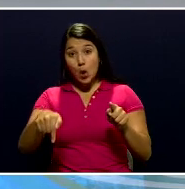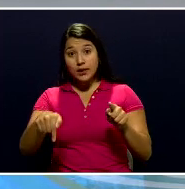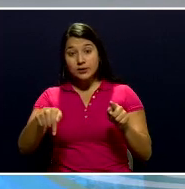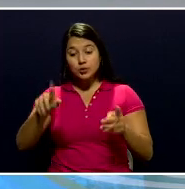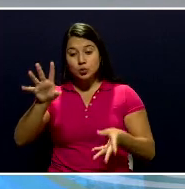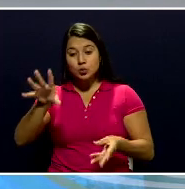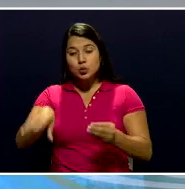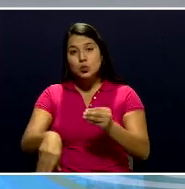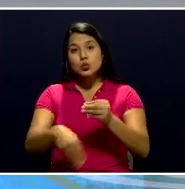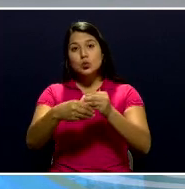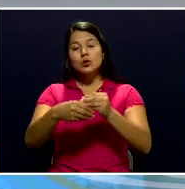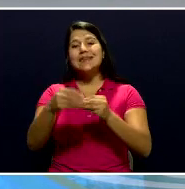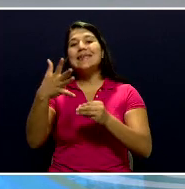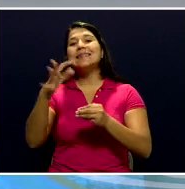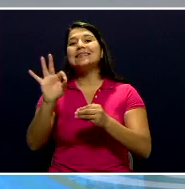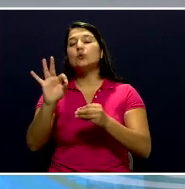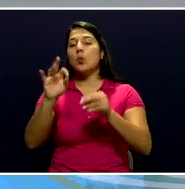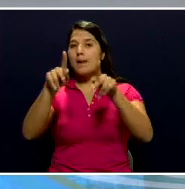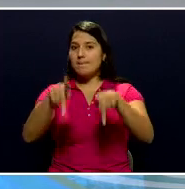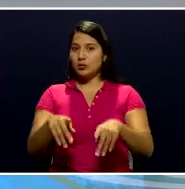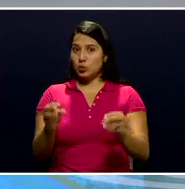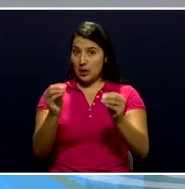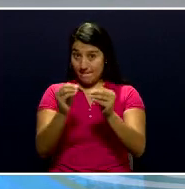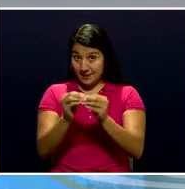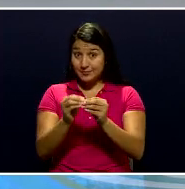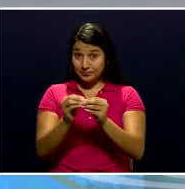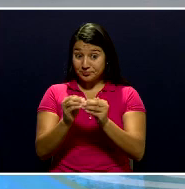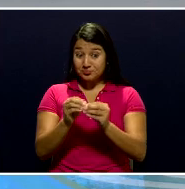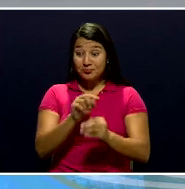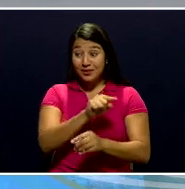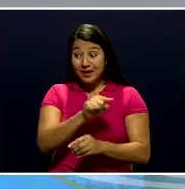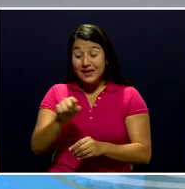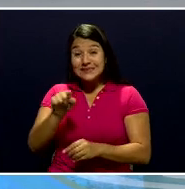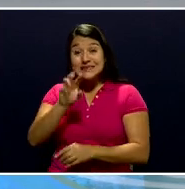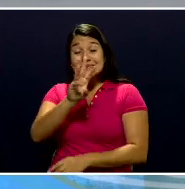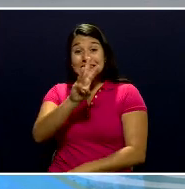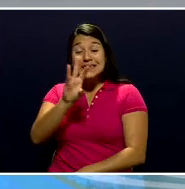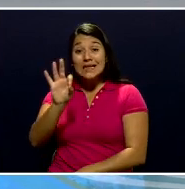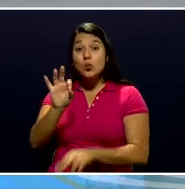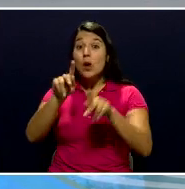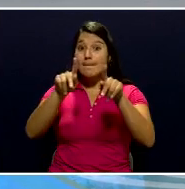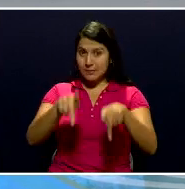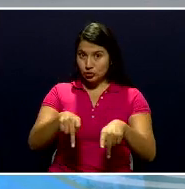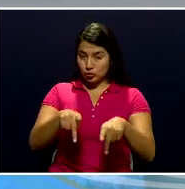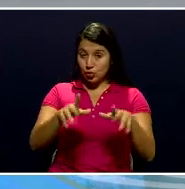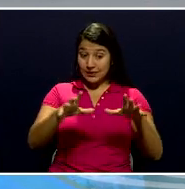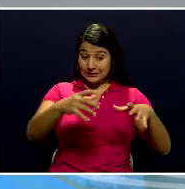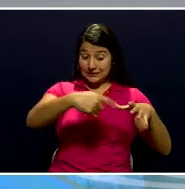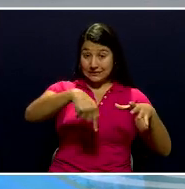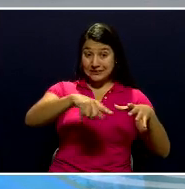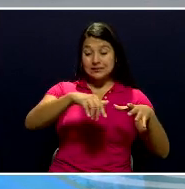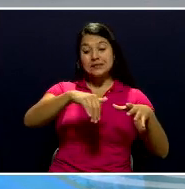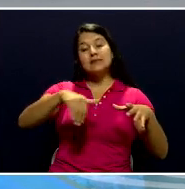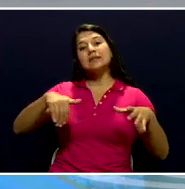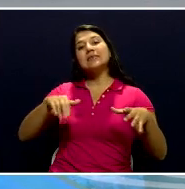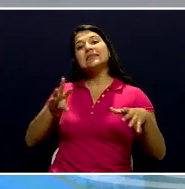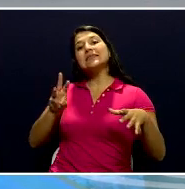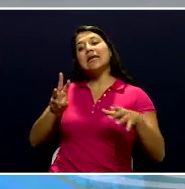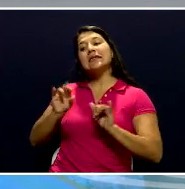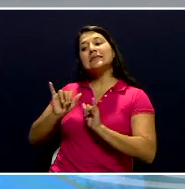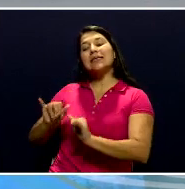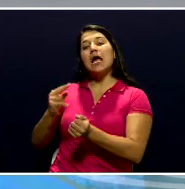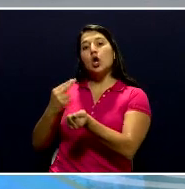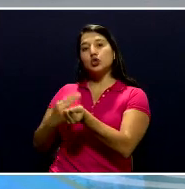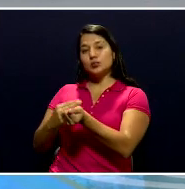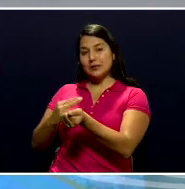horas. De estas 69 personas infectadas, 6 están internadas en el hospitales de La